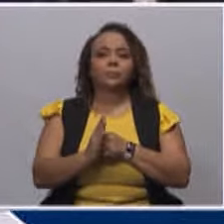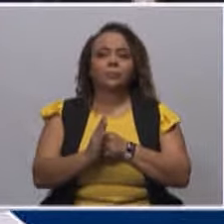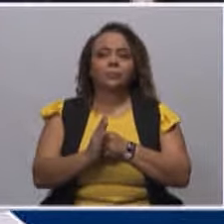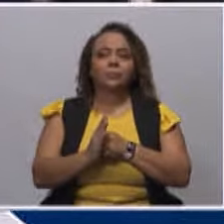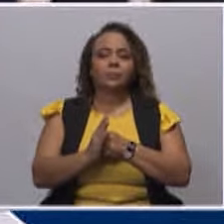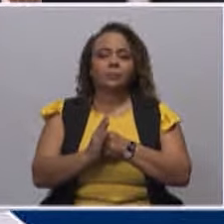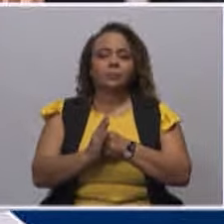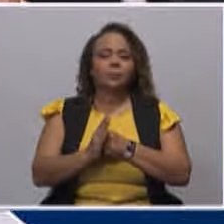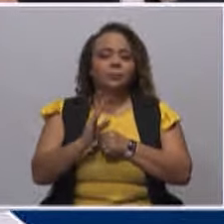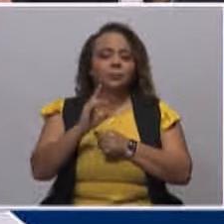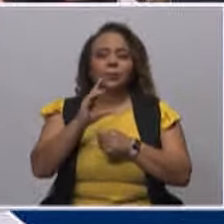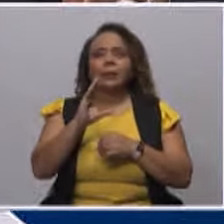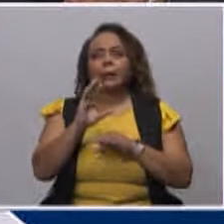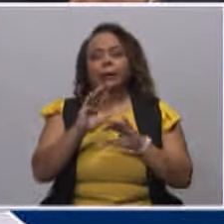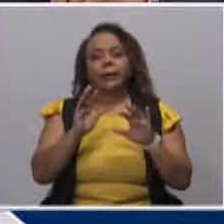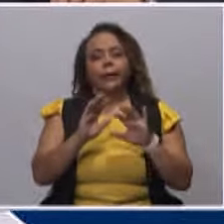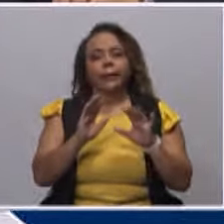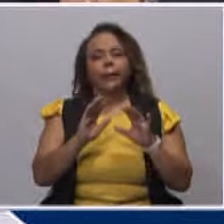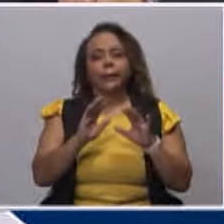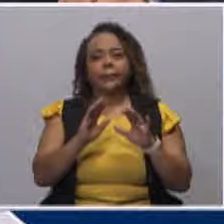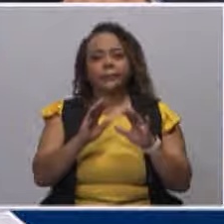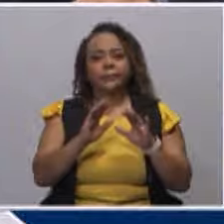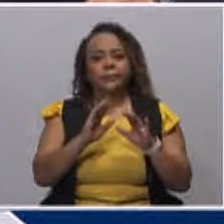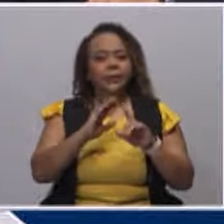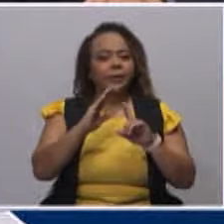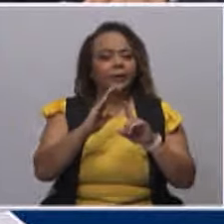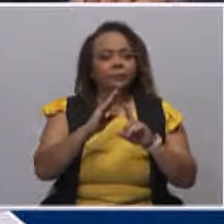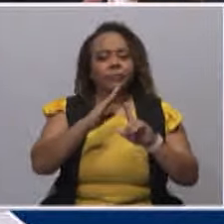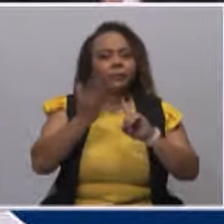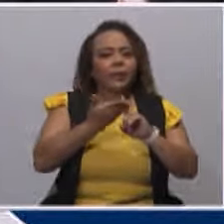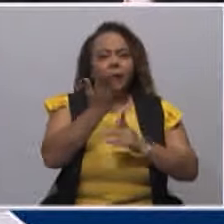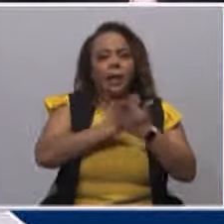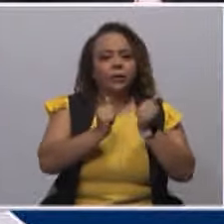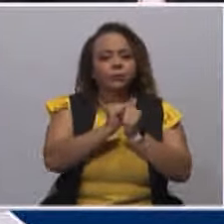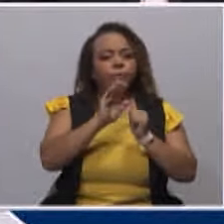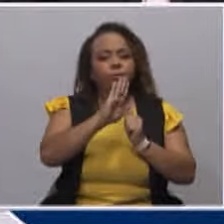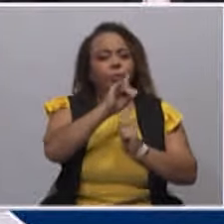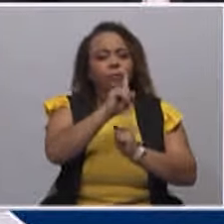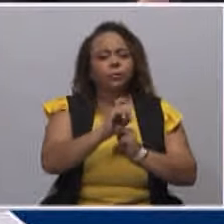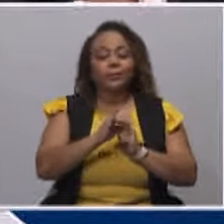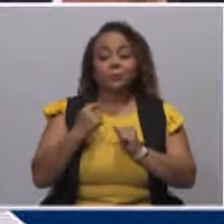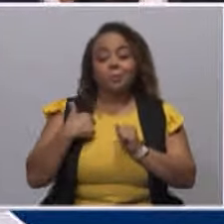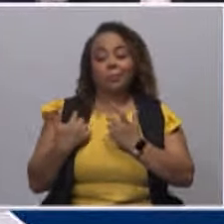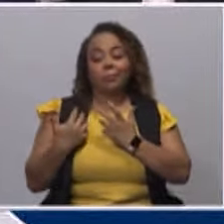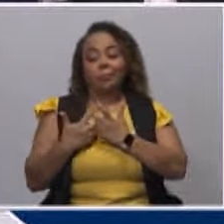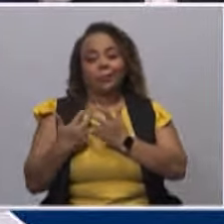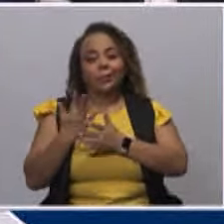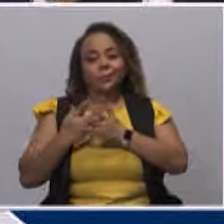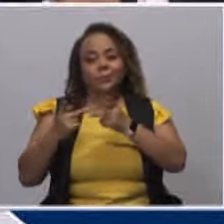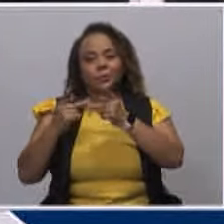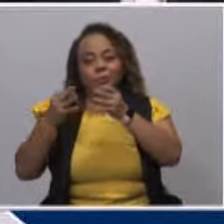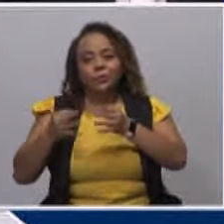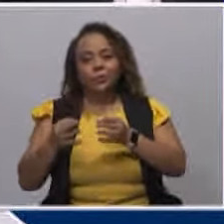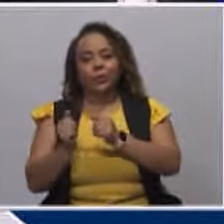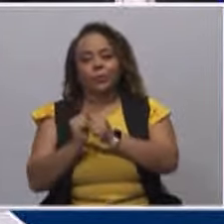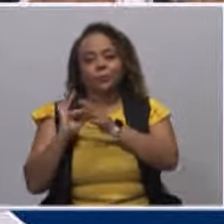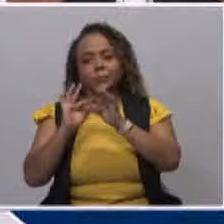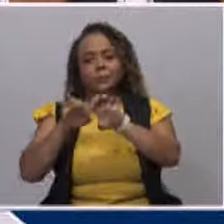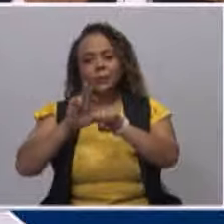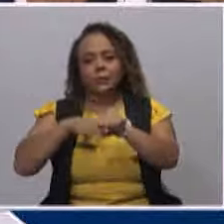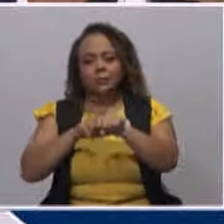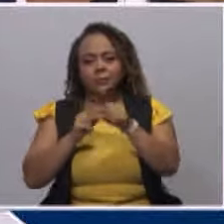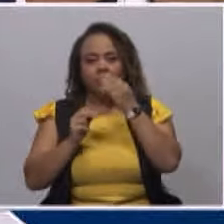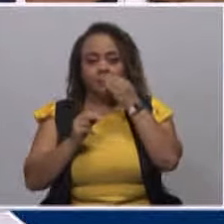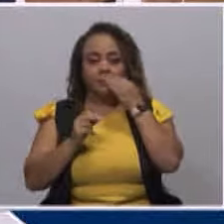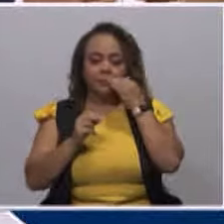cartar eh a alguien con su pregunta ni acomodarse de una una posición con respecto a laec